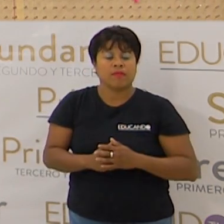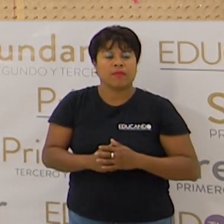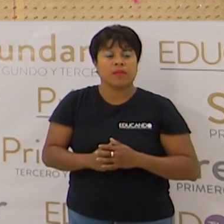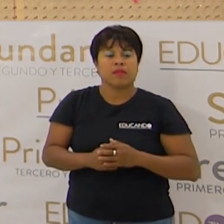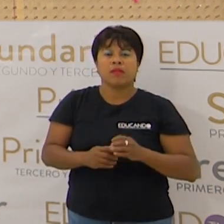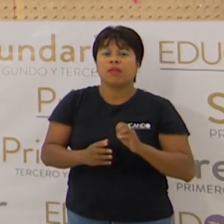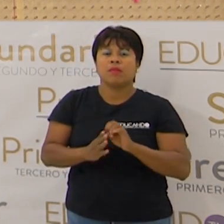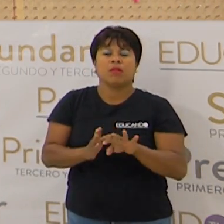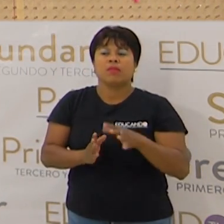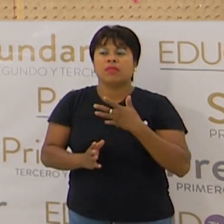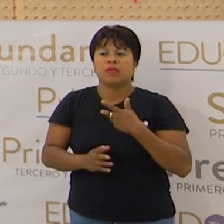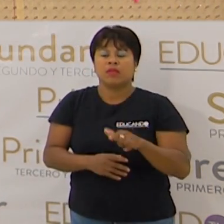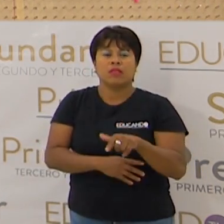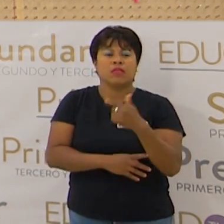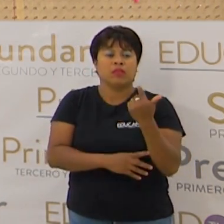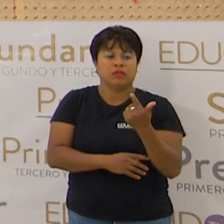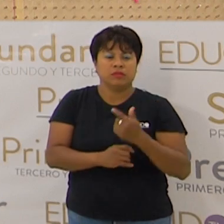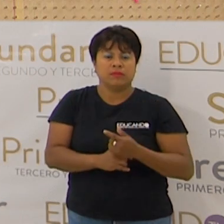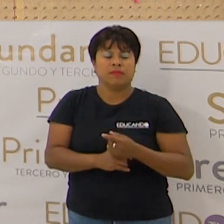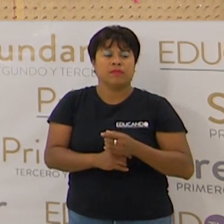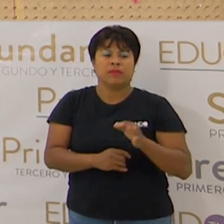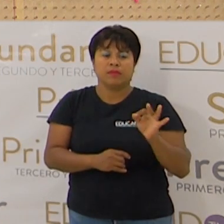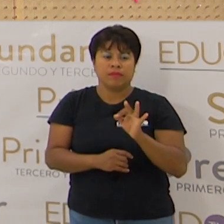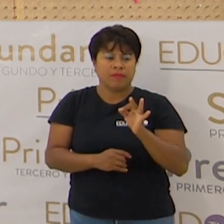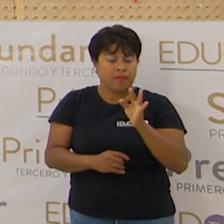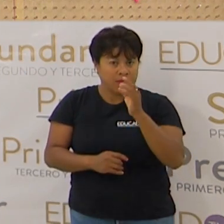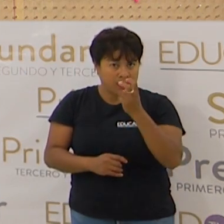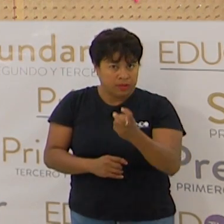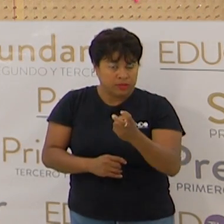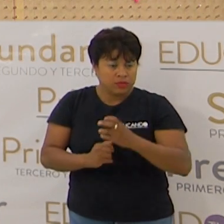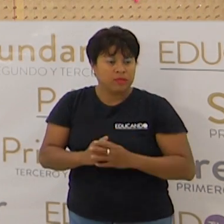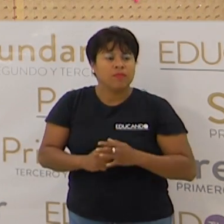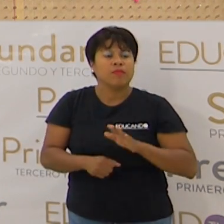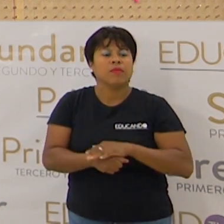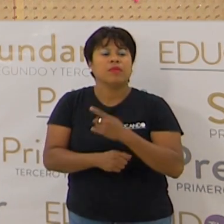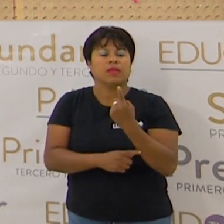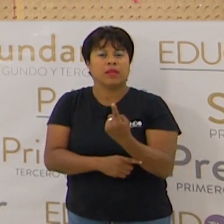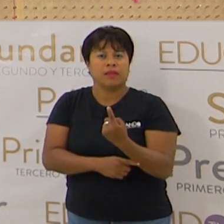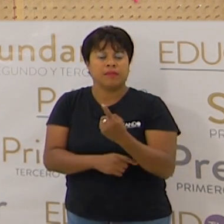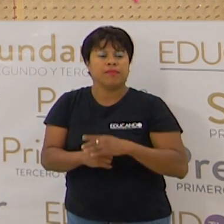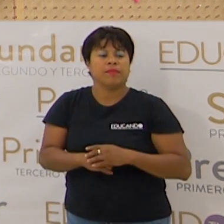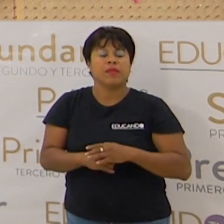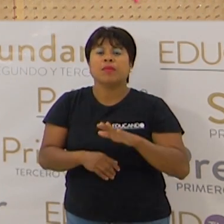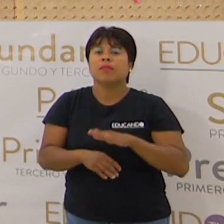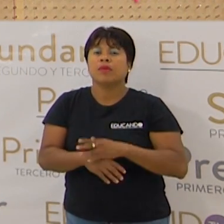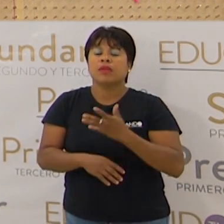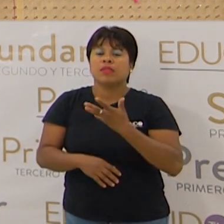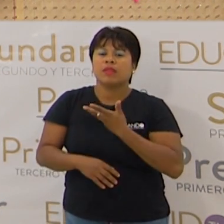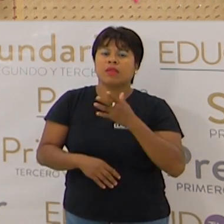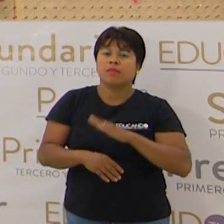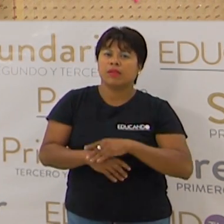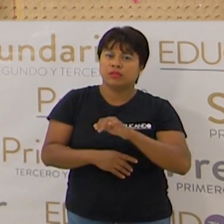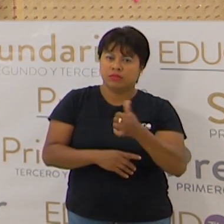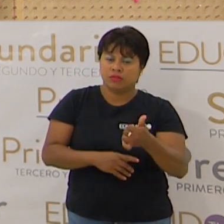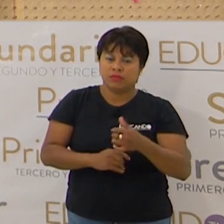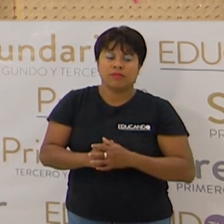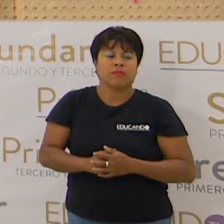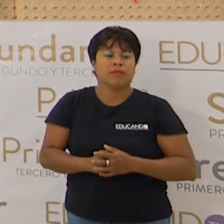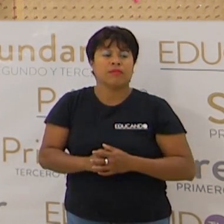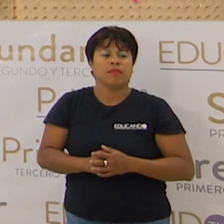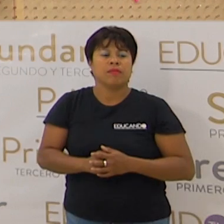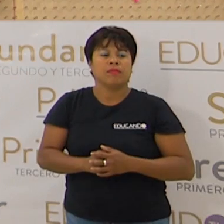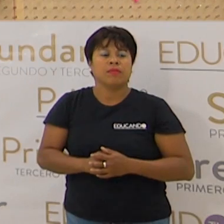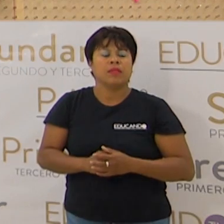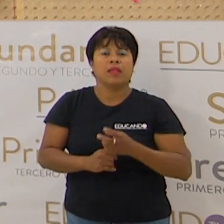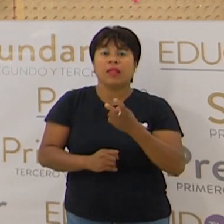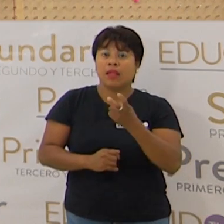Solamente tendrían 2 ejes de simetría los trapecios. ¿Por qué? Y tendría uno más aquí, ¿verdad?